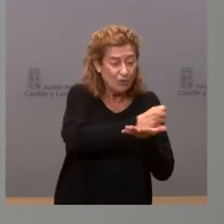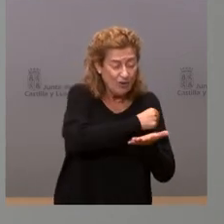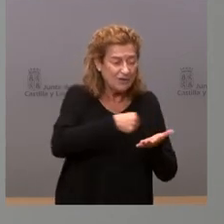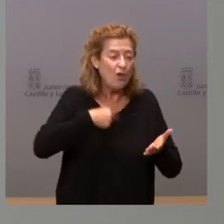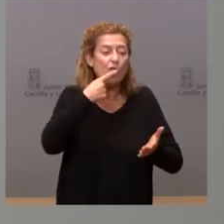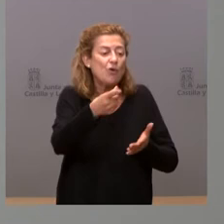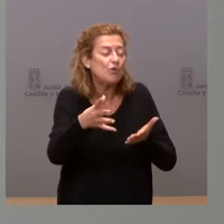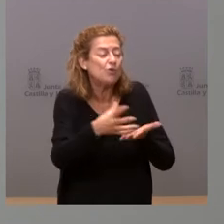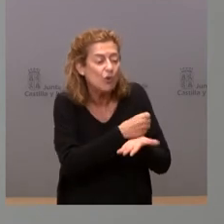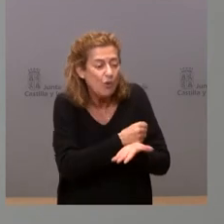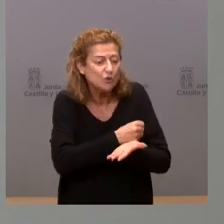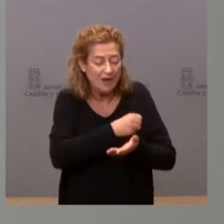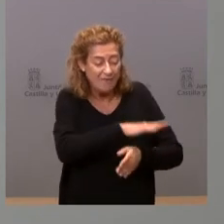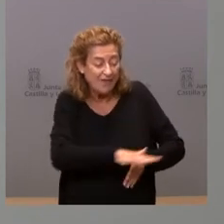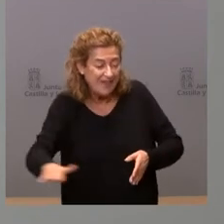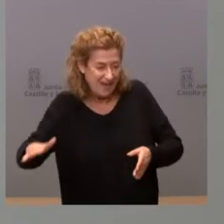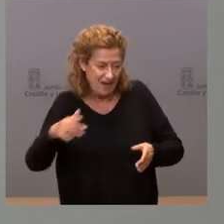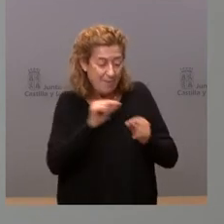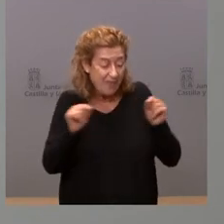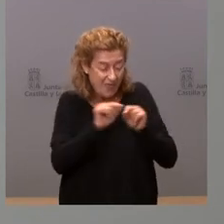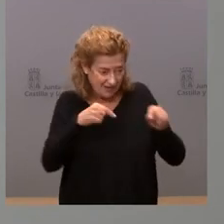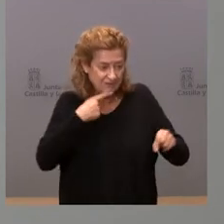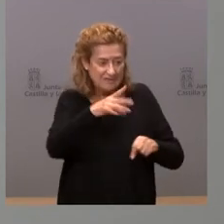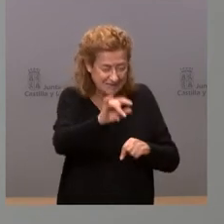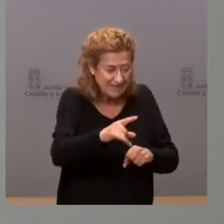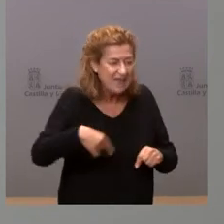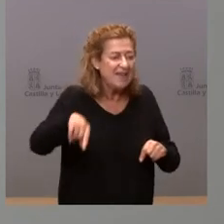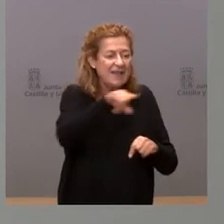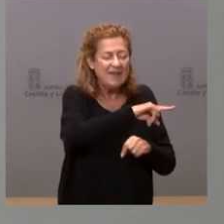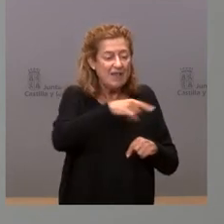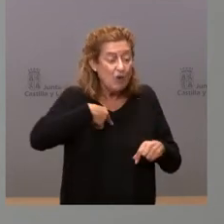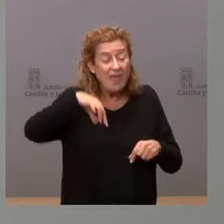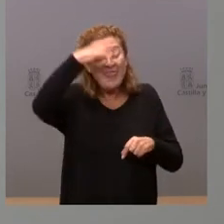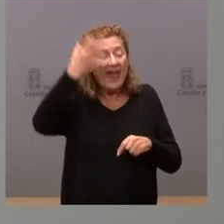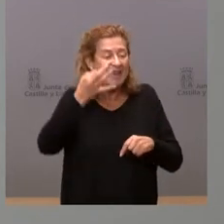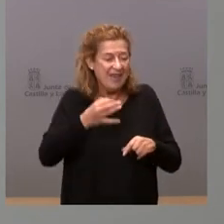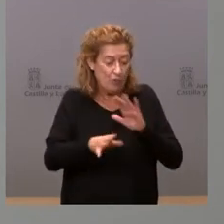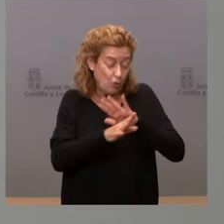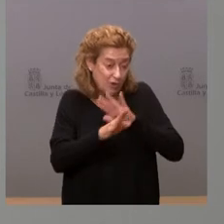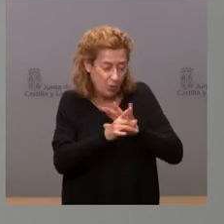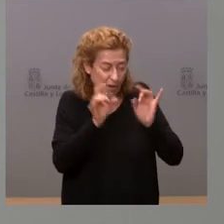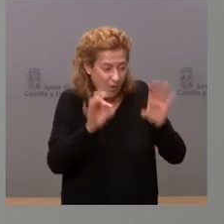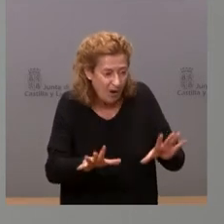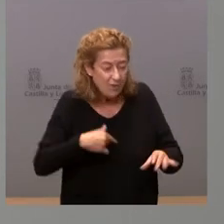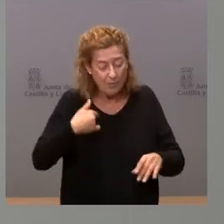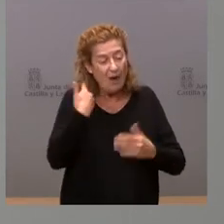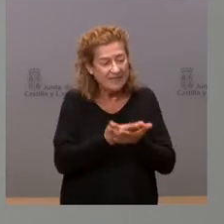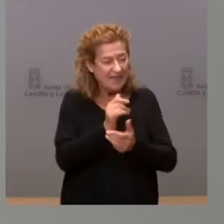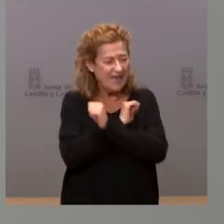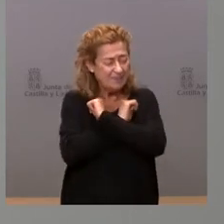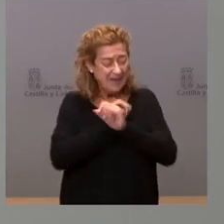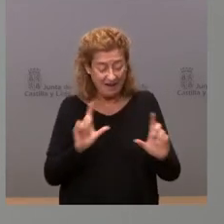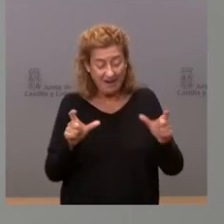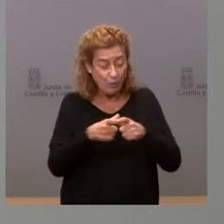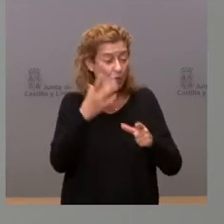en cuanto a la población infantil nuestra intención es que sea así pero vamos a esperar a la reunión del día 4 la cual tendremos